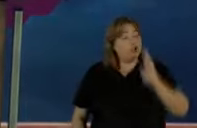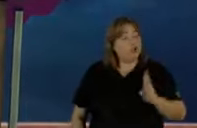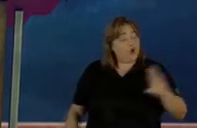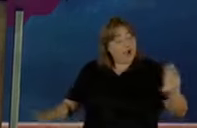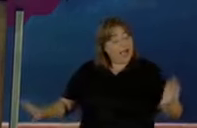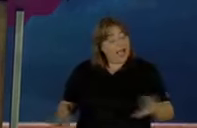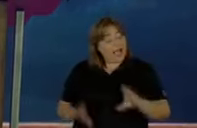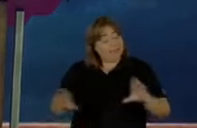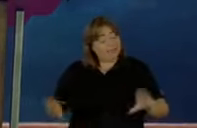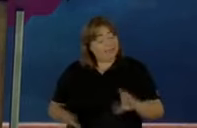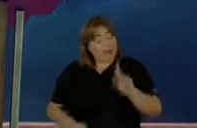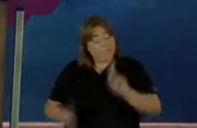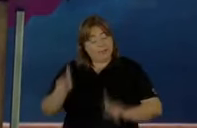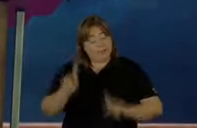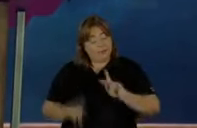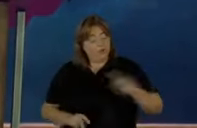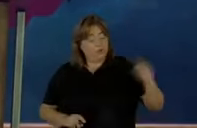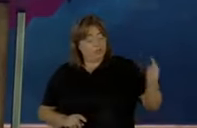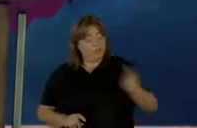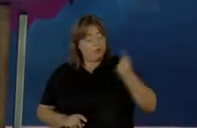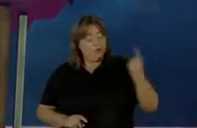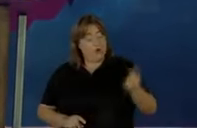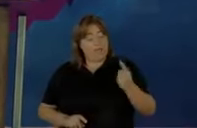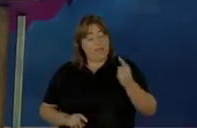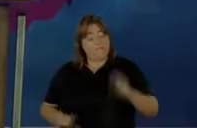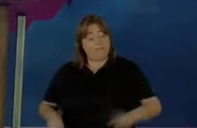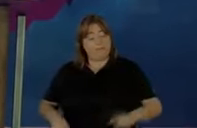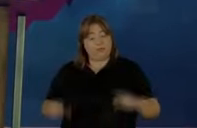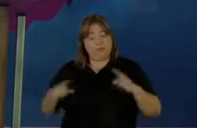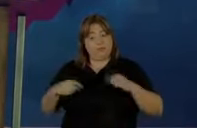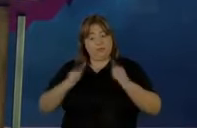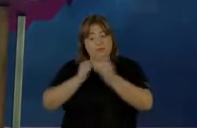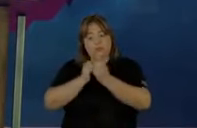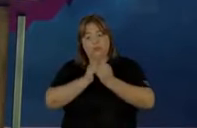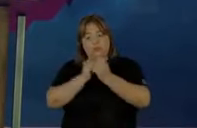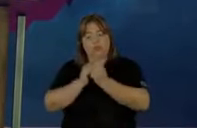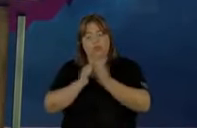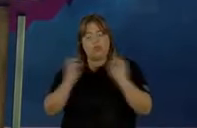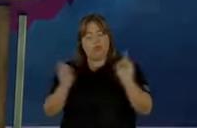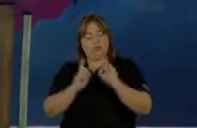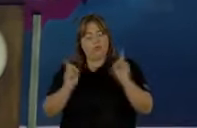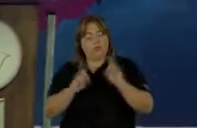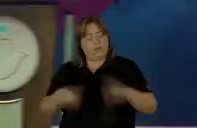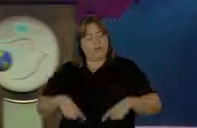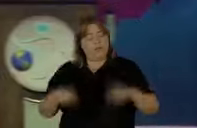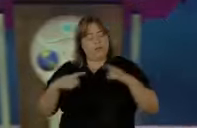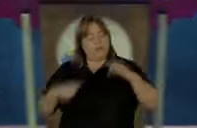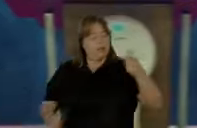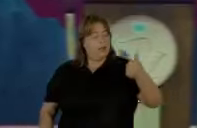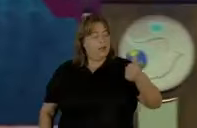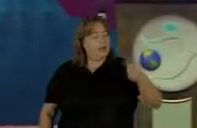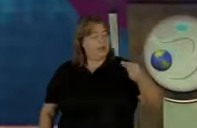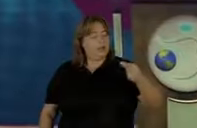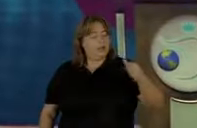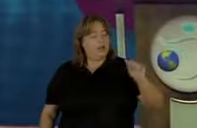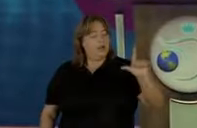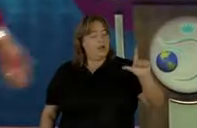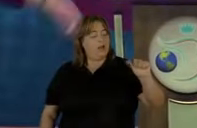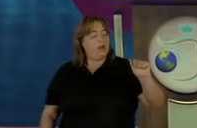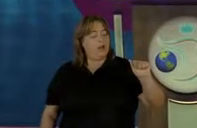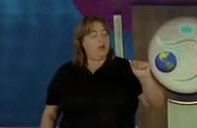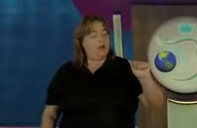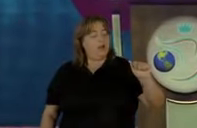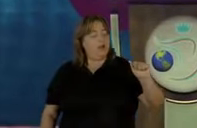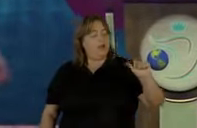familia a los desamparados. ¿Se acuerdan del gadareno? ¿Dónde vivía el gadareno? En los sepulcros. Cuando